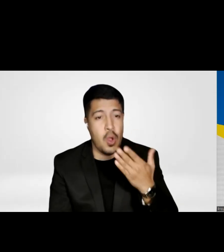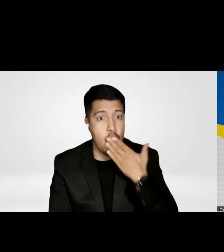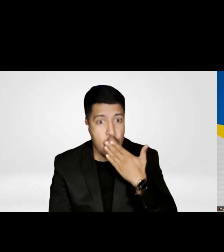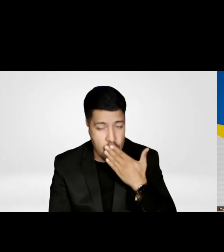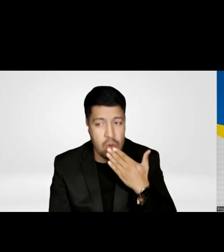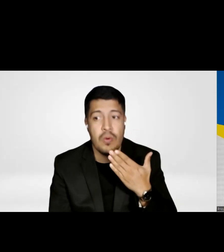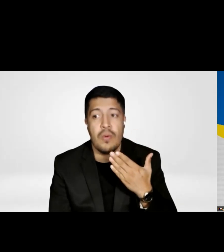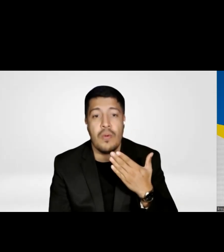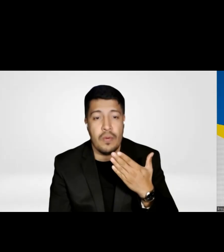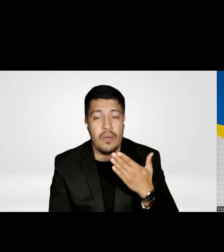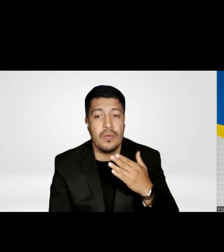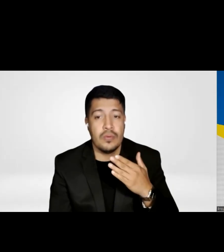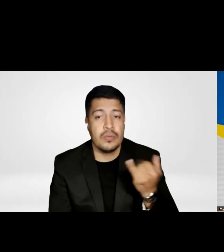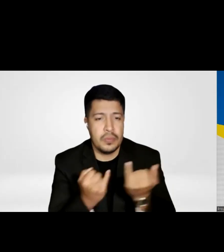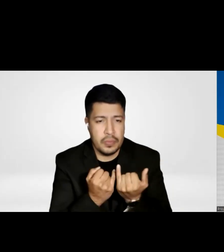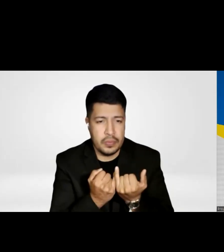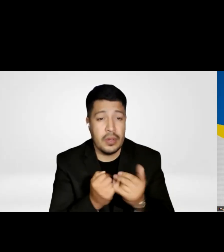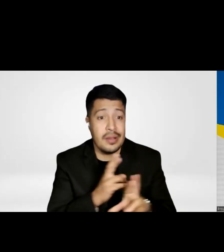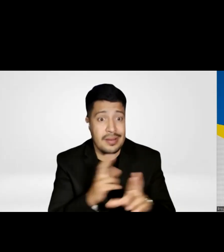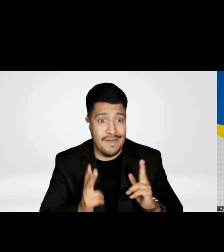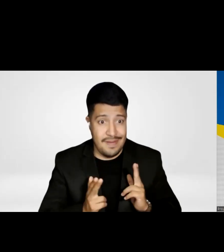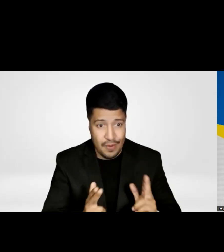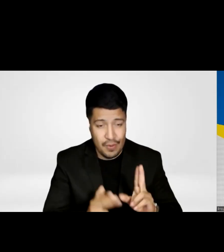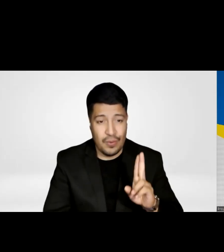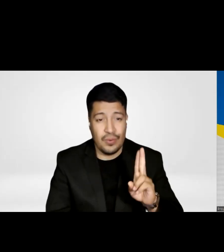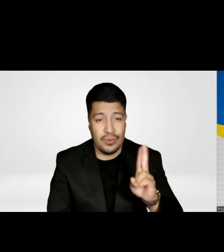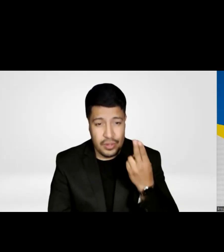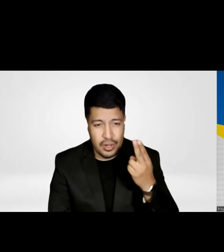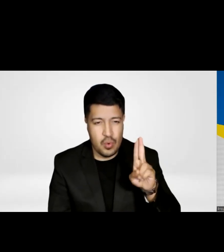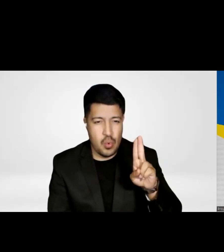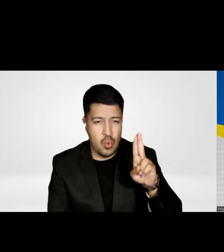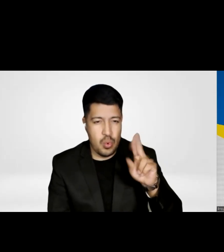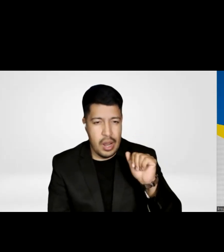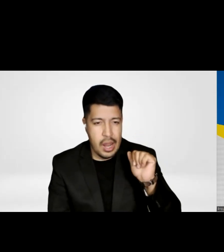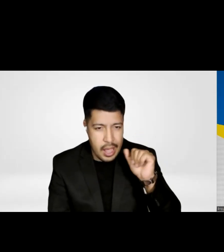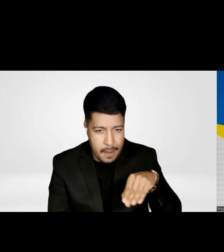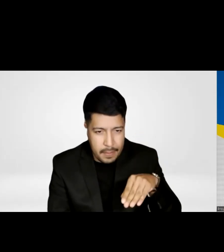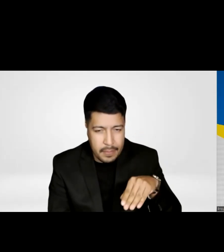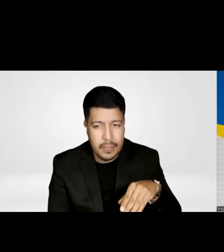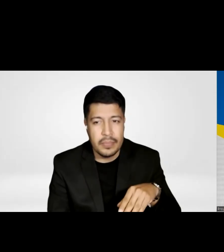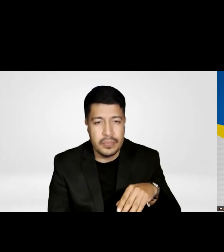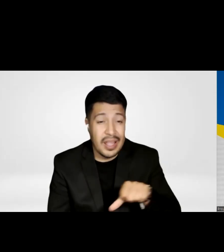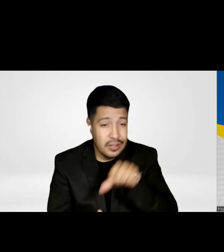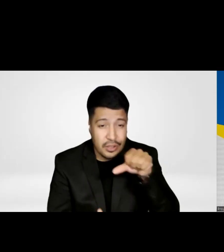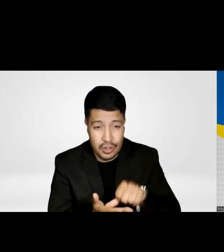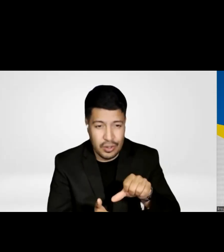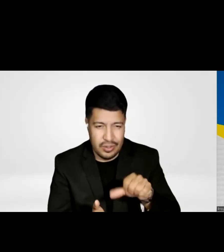la Universidad Nacional Autónoma de México en el Centro Médico Nacional Siglo XXI. Es